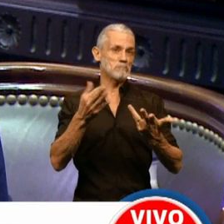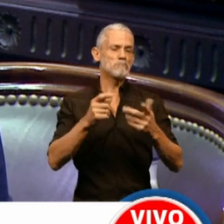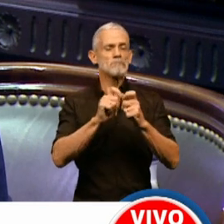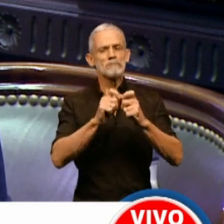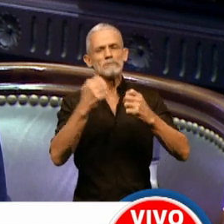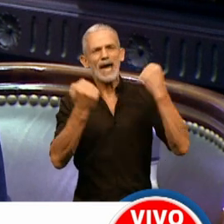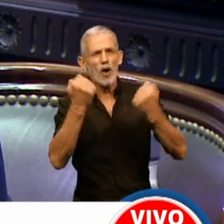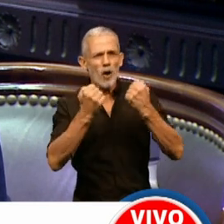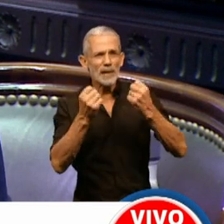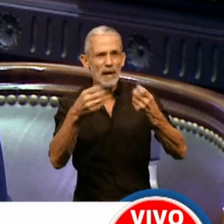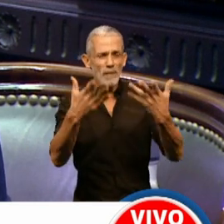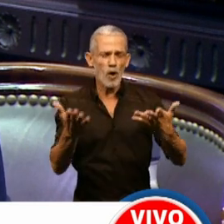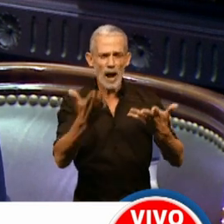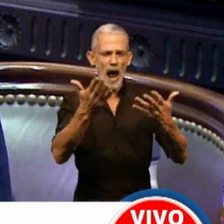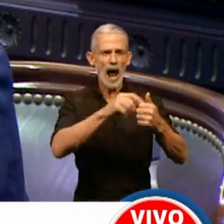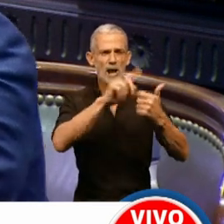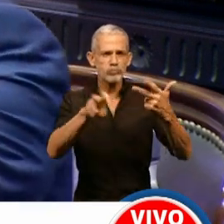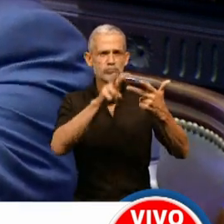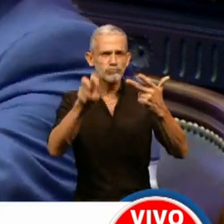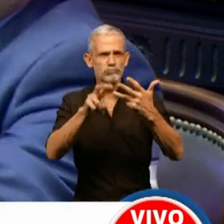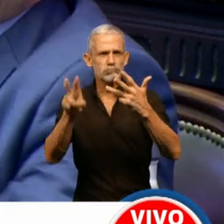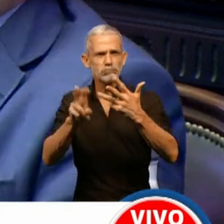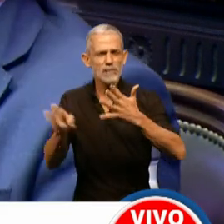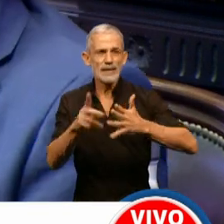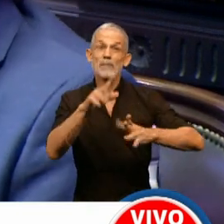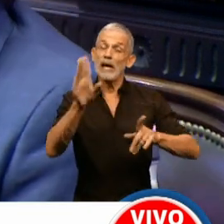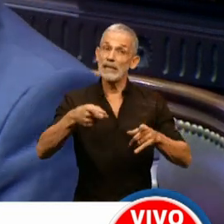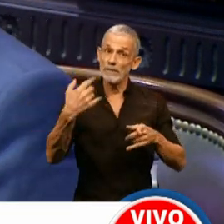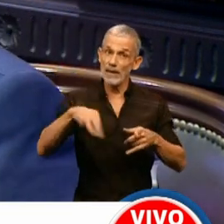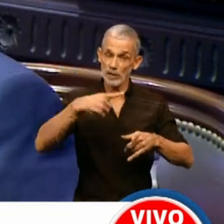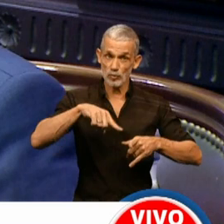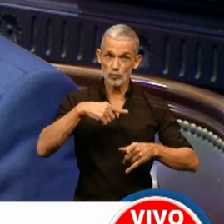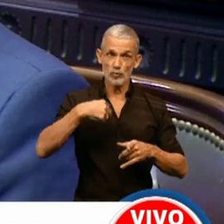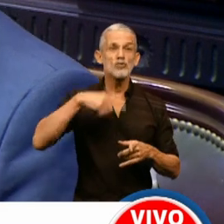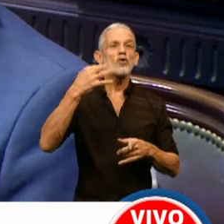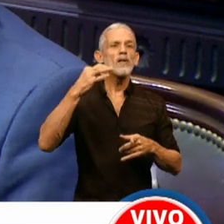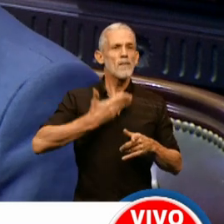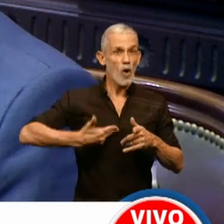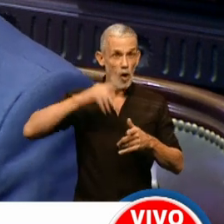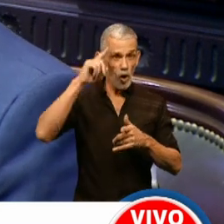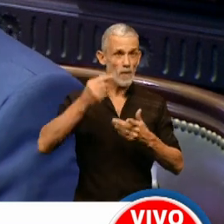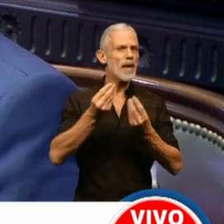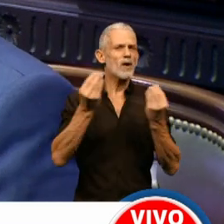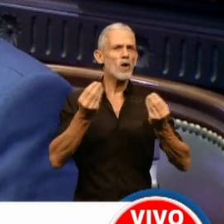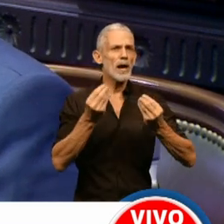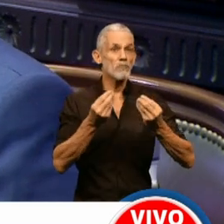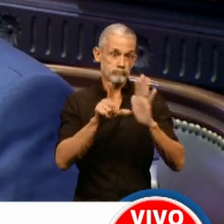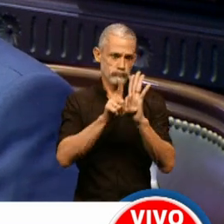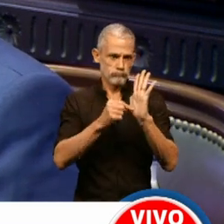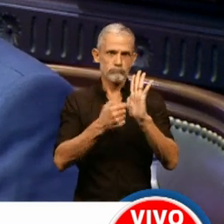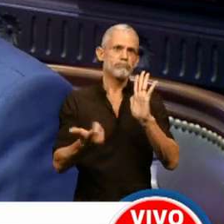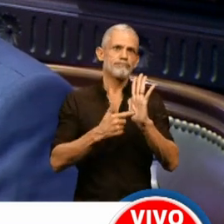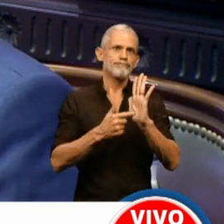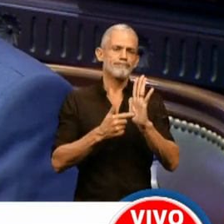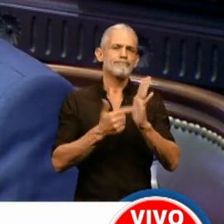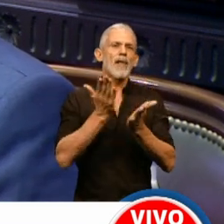economía pero también también tenemos la obligación como gobierno de tratar leyes que